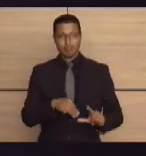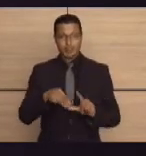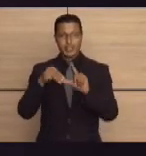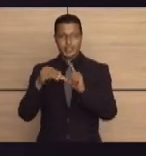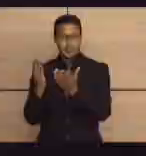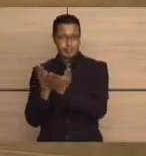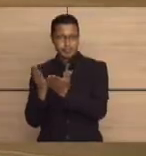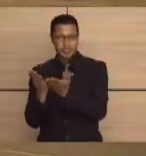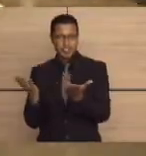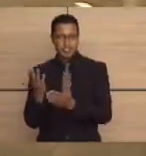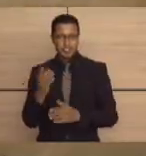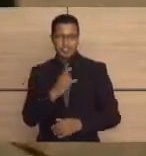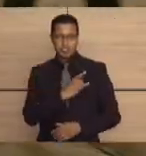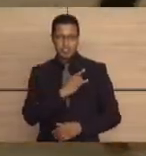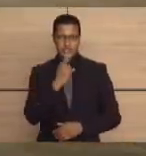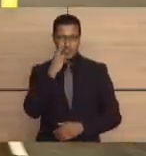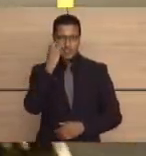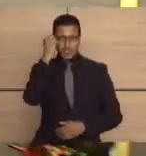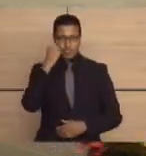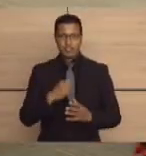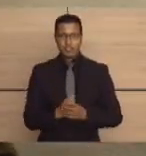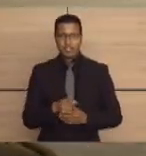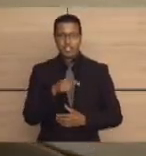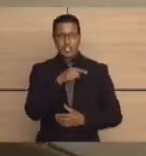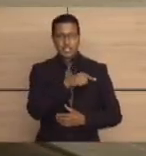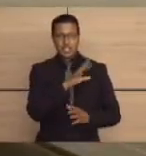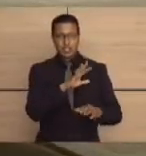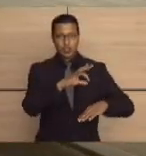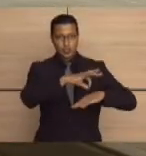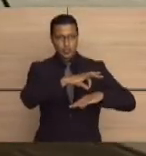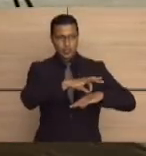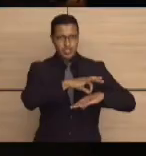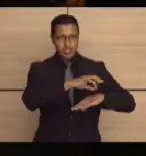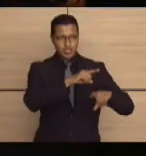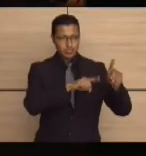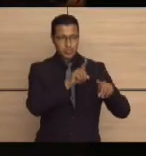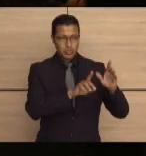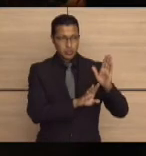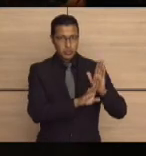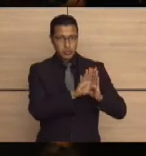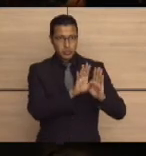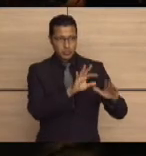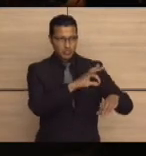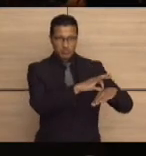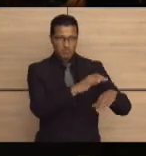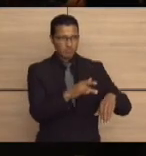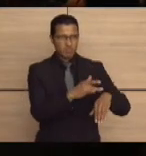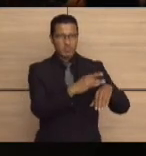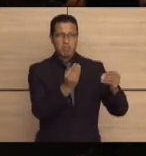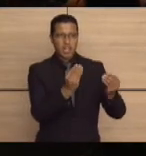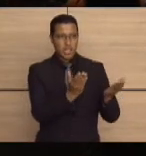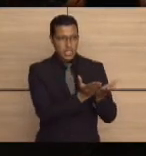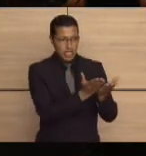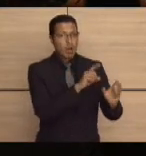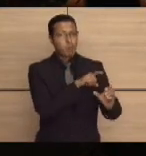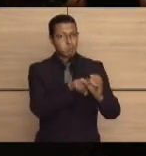educación en la Universidad Nacional de Colombia. Es cofundador de la Fundación Aspirantes.org, una entidad que fomenta el acceso a la educación